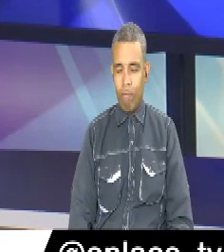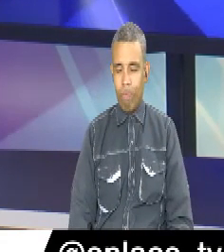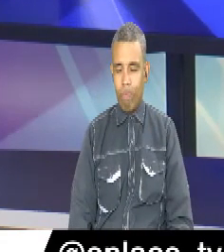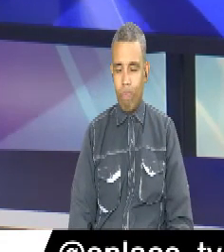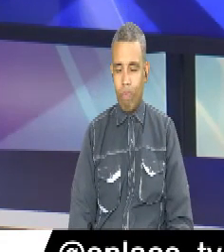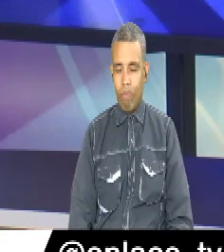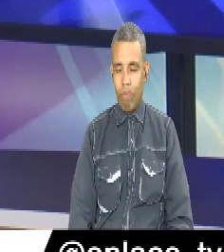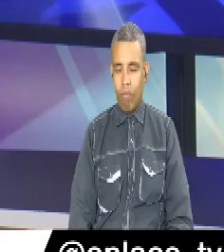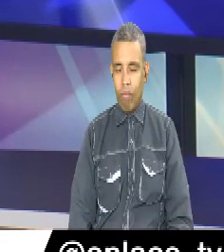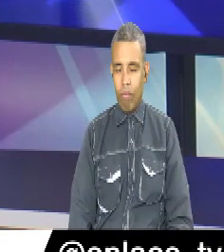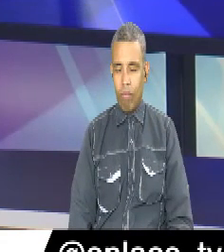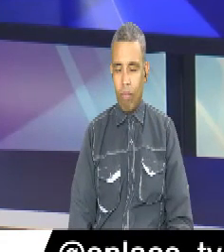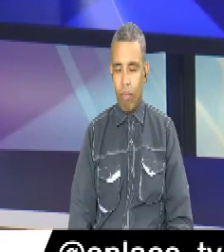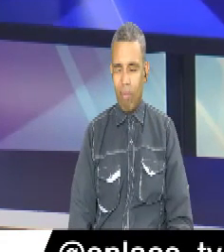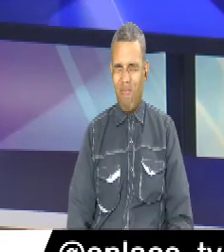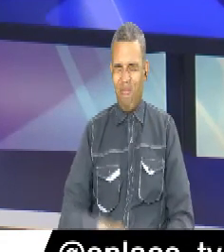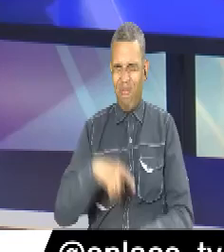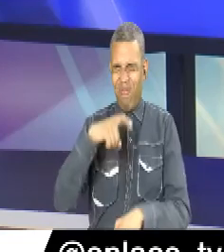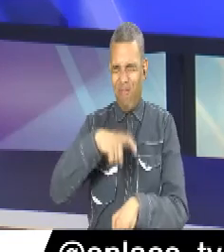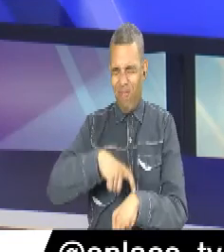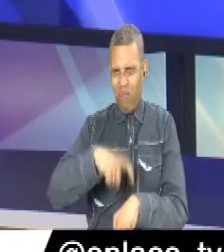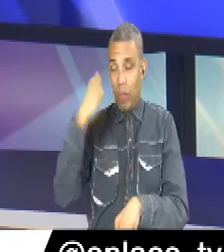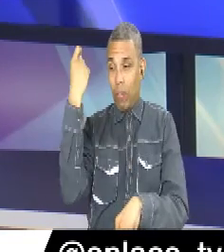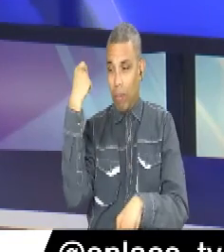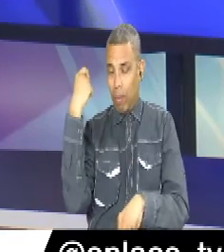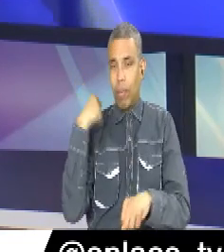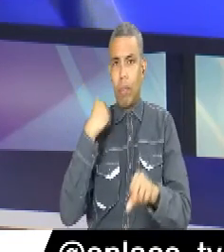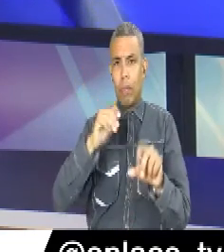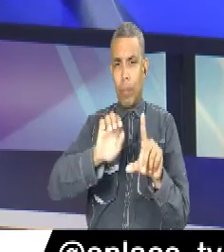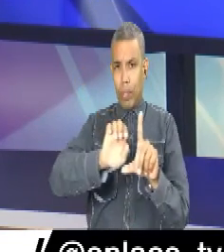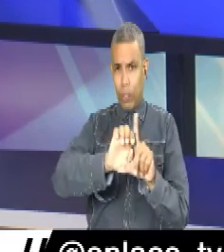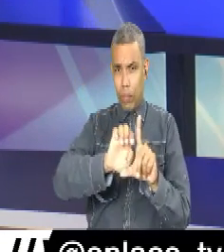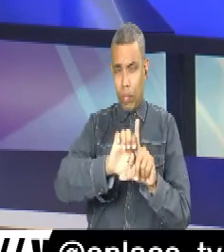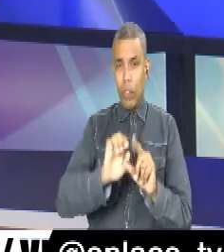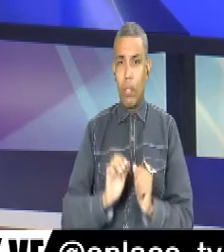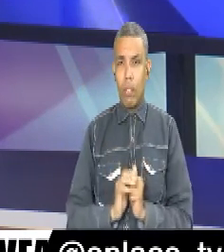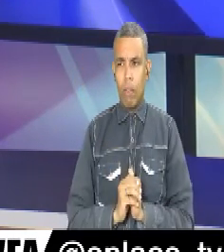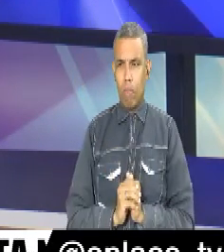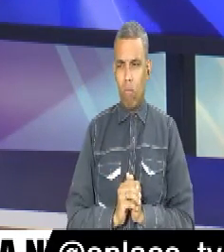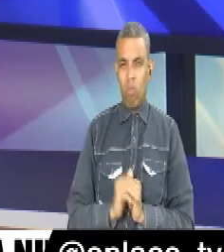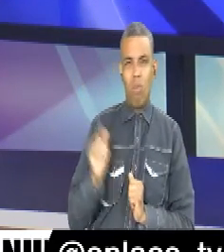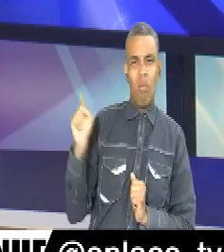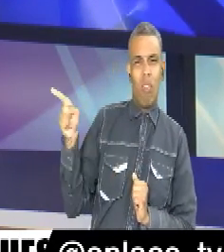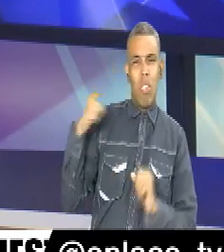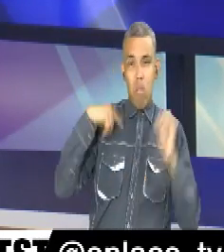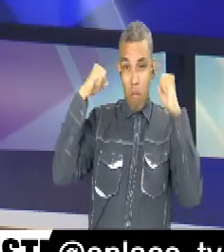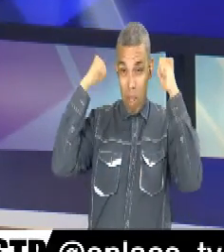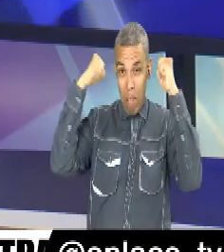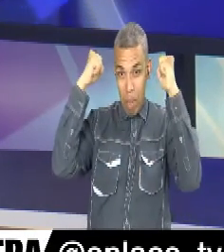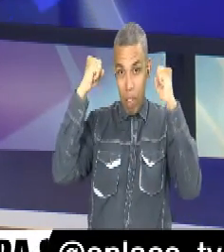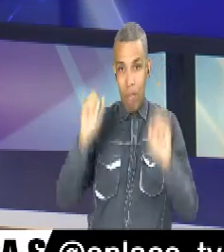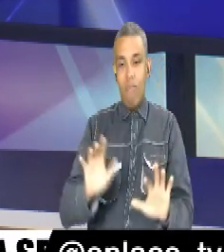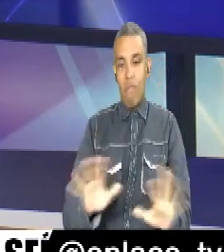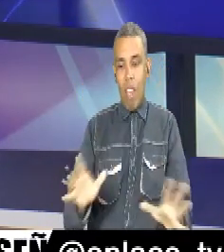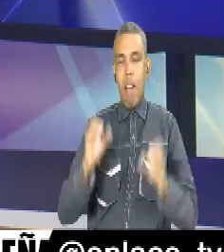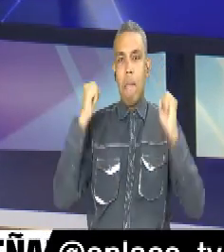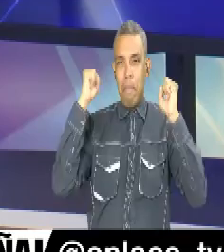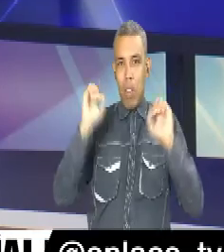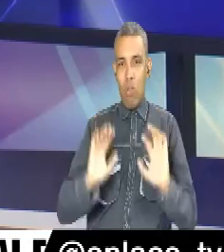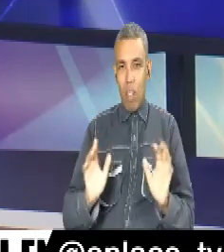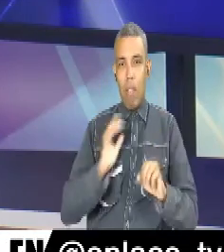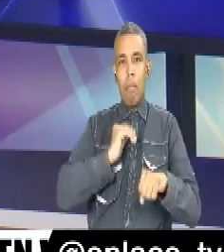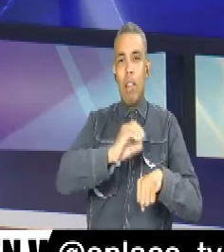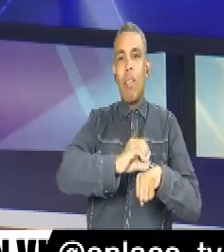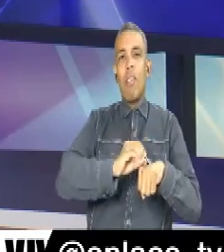Noticias conoció hace pocos minutos que los trabajadores de Navelena levantaron las protestas de luego de llevar acuerdos de pago con Cor